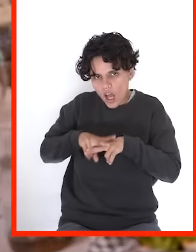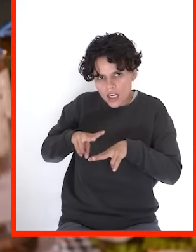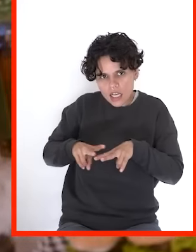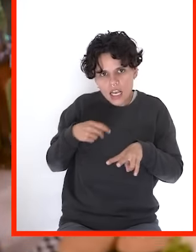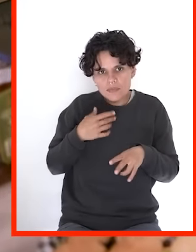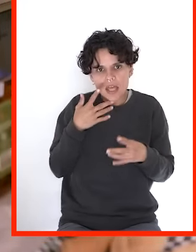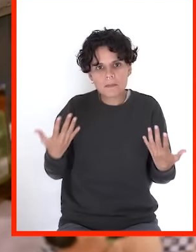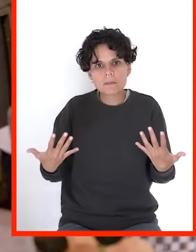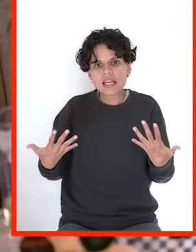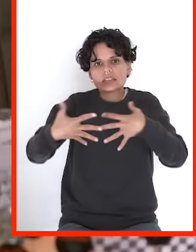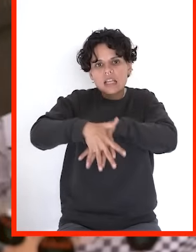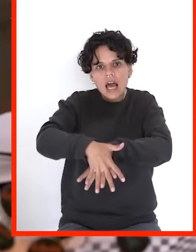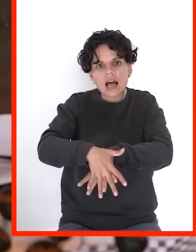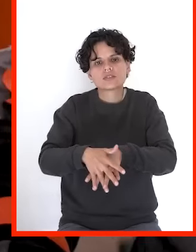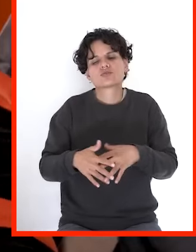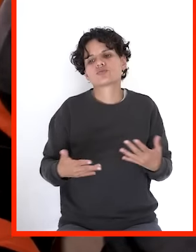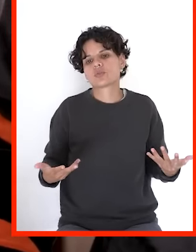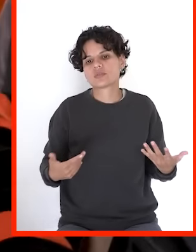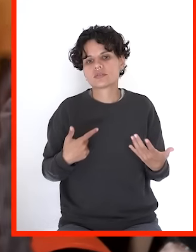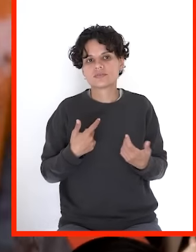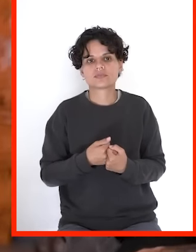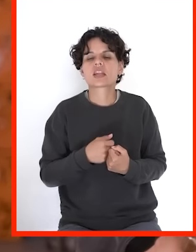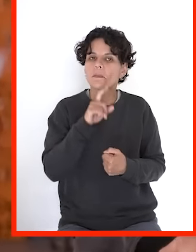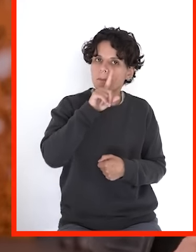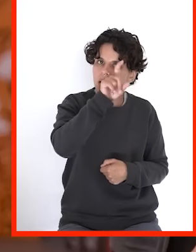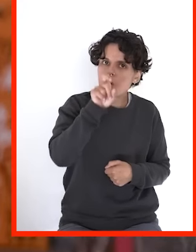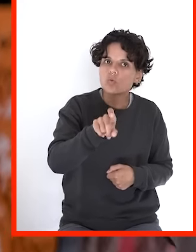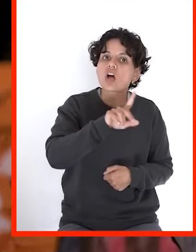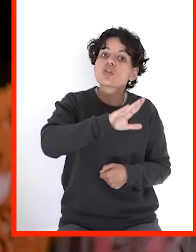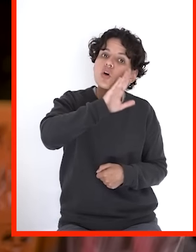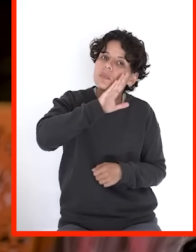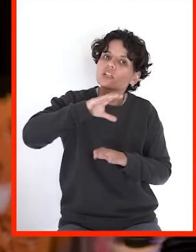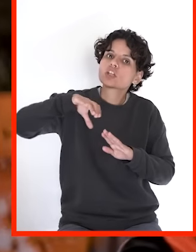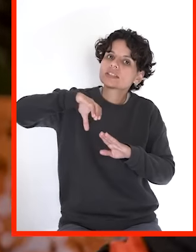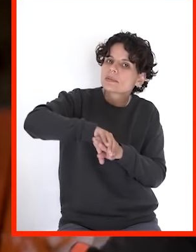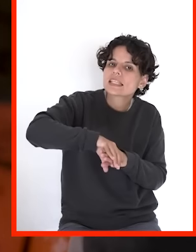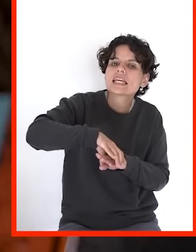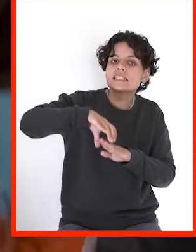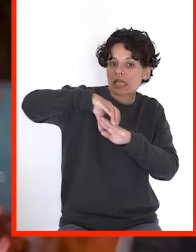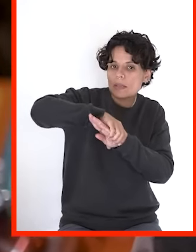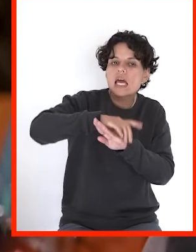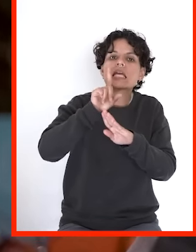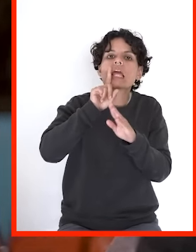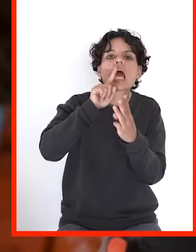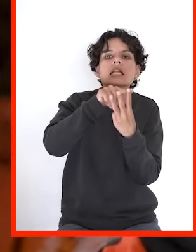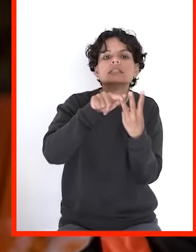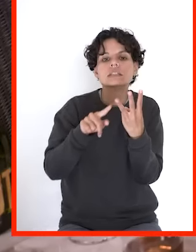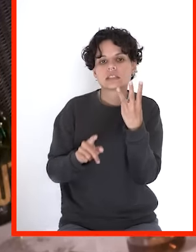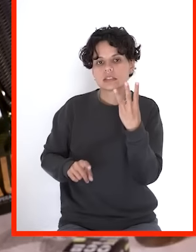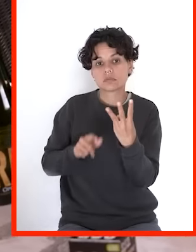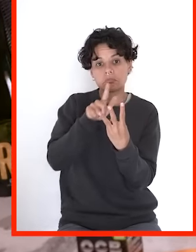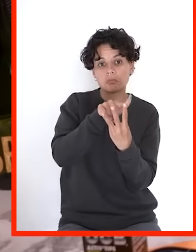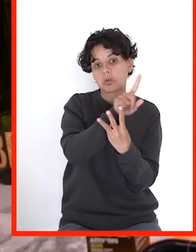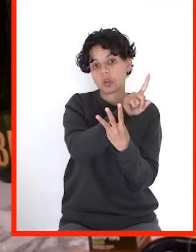Te la arreglo. Perdona, hermano, me estuve mal ahí. Ya, ¿quién durmió con zapatillas? No, si eso es lo que sé. Esa es la noticia.